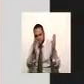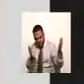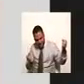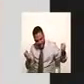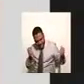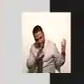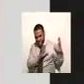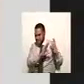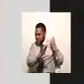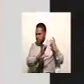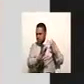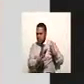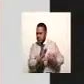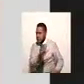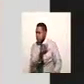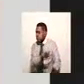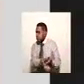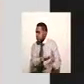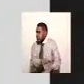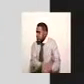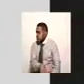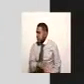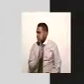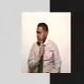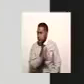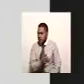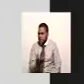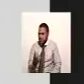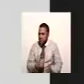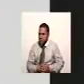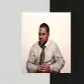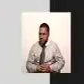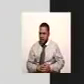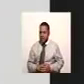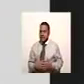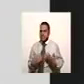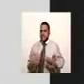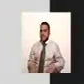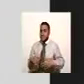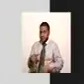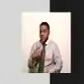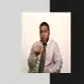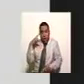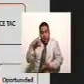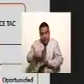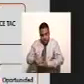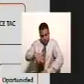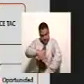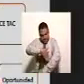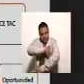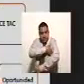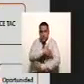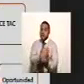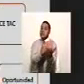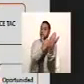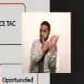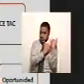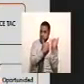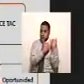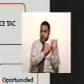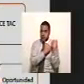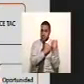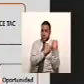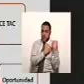¿dónde estaban las supuestas sorpresas de esta situación? Y aquí yo creo que el ministerio tiene una gran responsabilidad con el